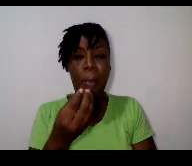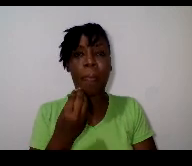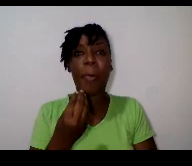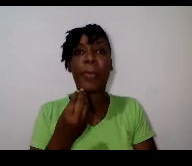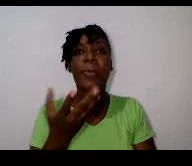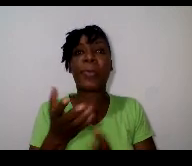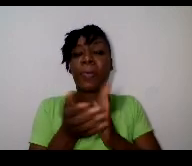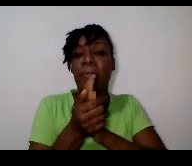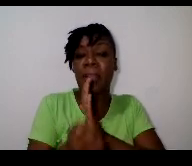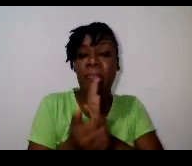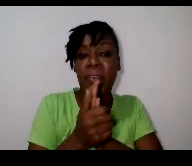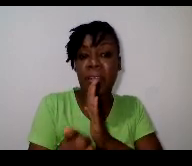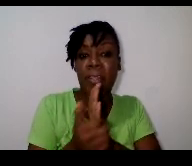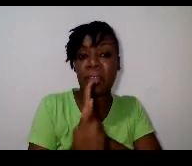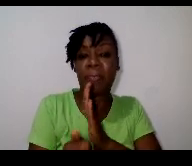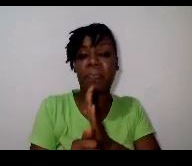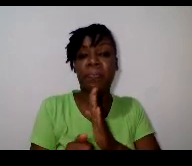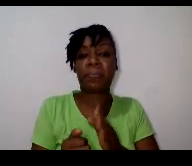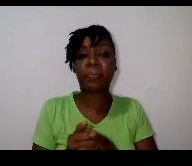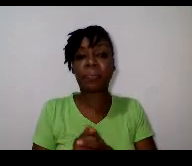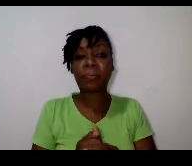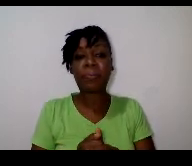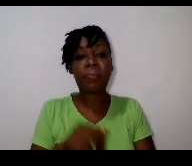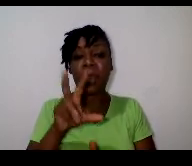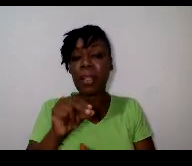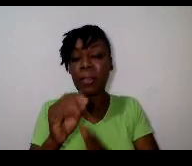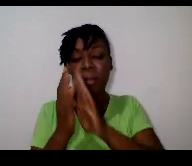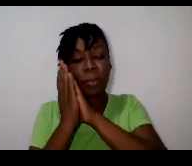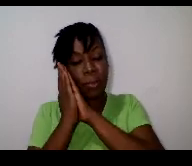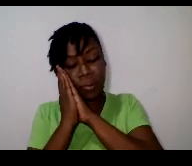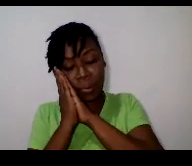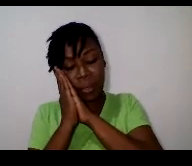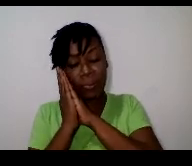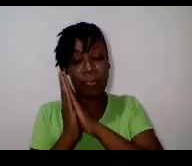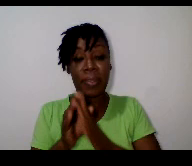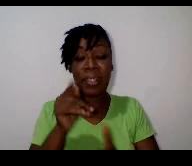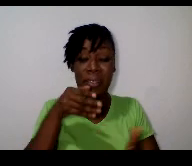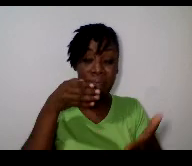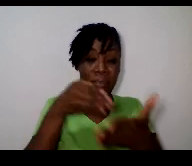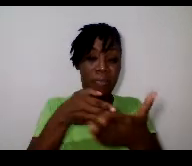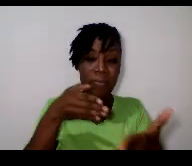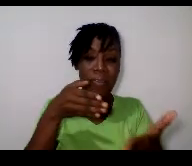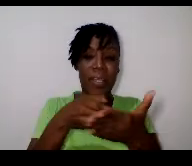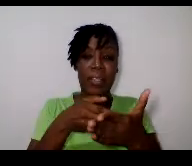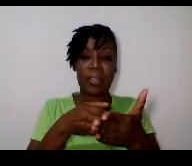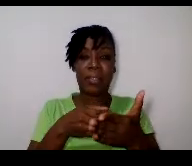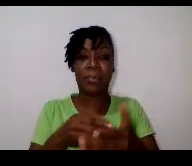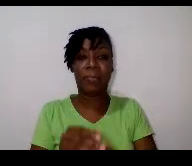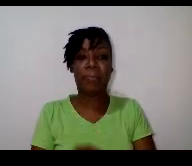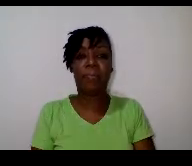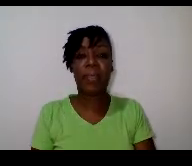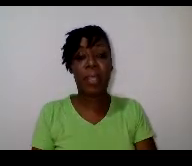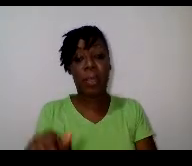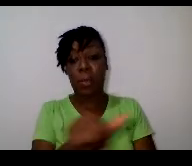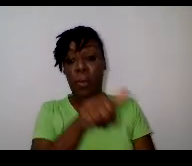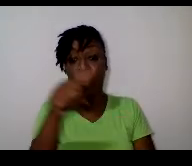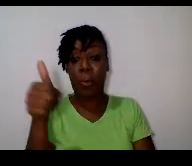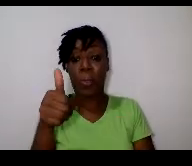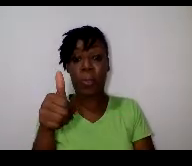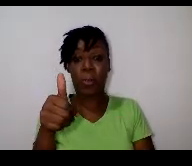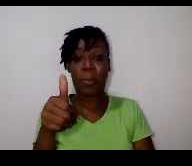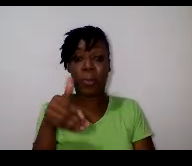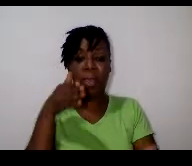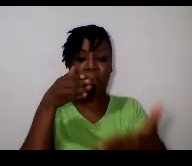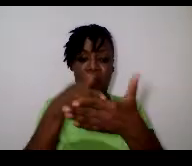capacidad, de esa habilidad de no dormir y esto que lo que me afecta a la pantalla. Otro de los aspectos de las pantallas